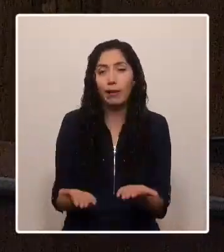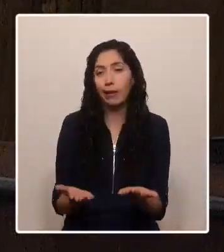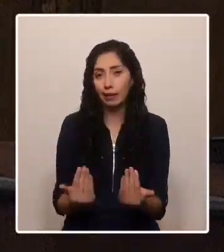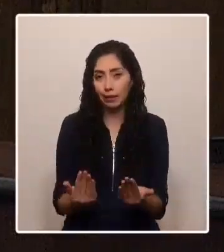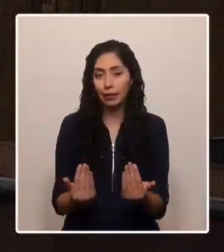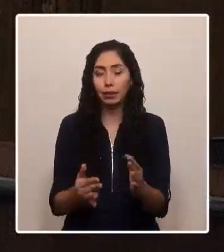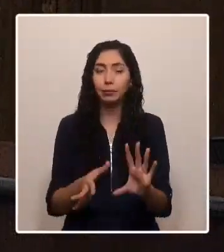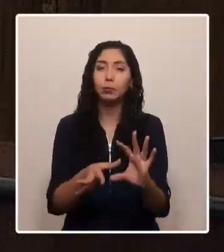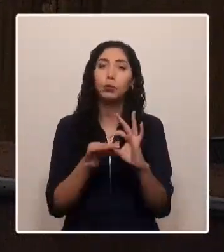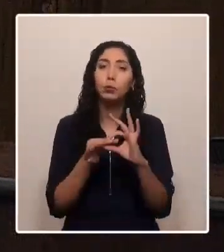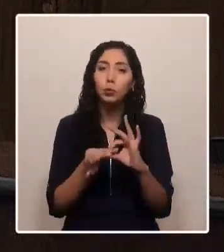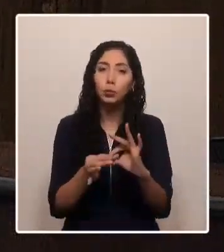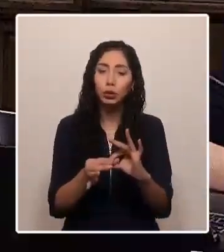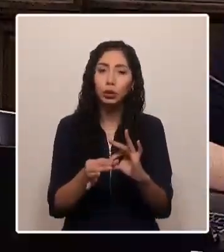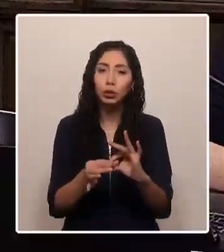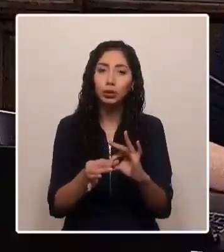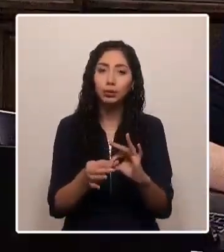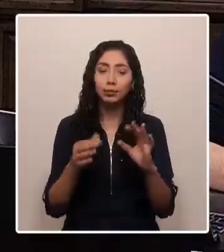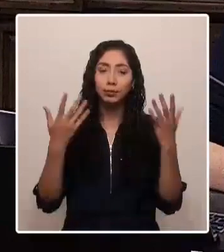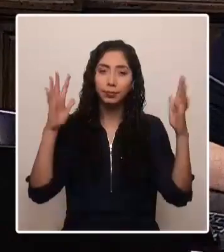gracias.